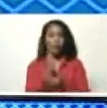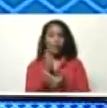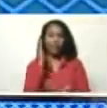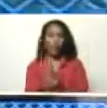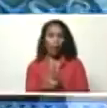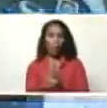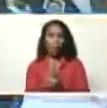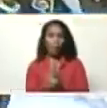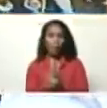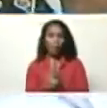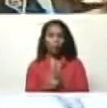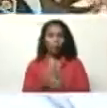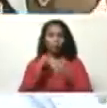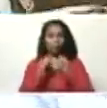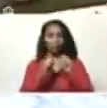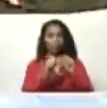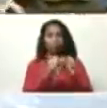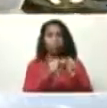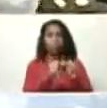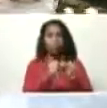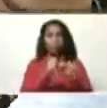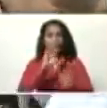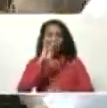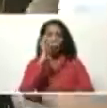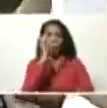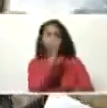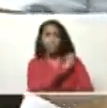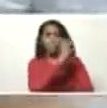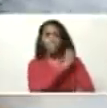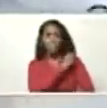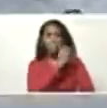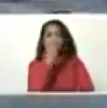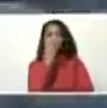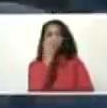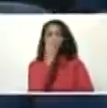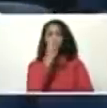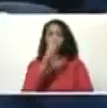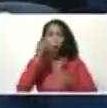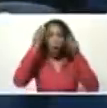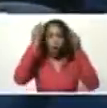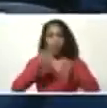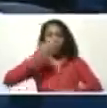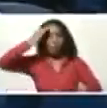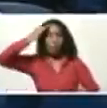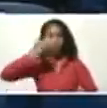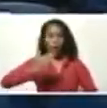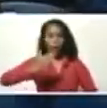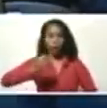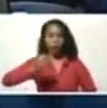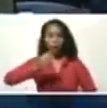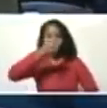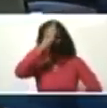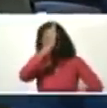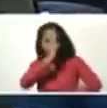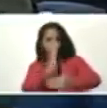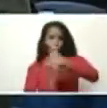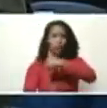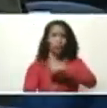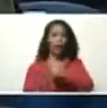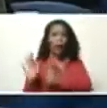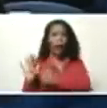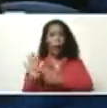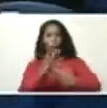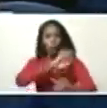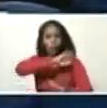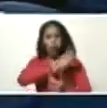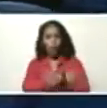siempre consecuente, general en jefe, oficial digno, ejemplar de la